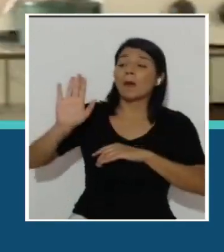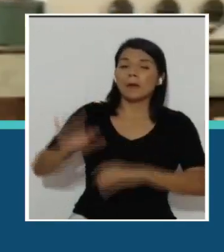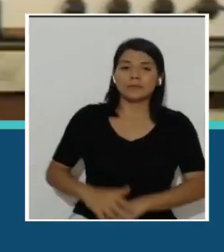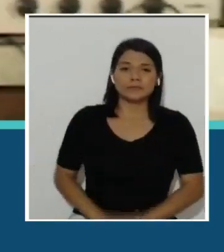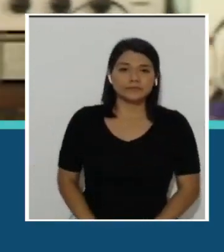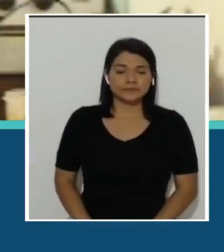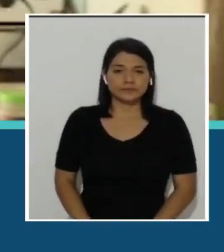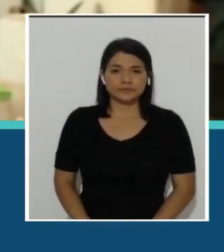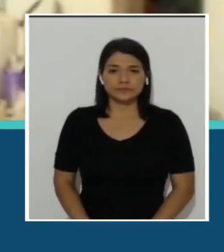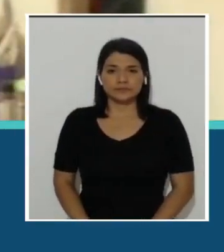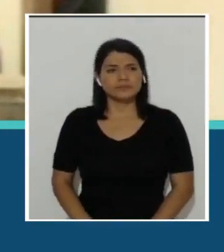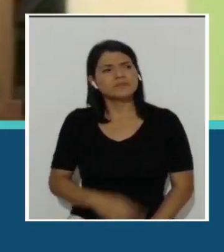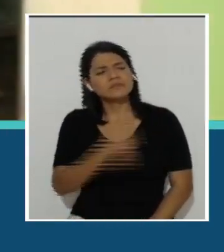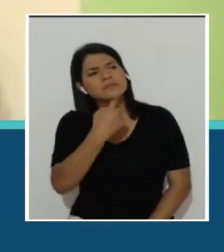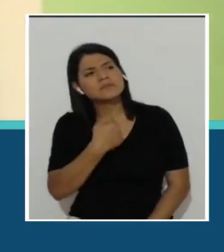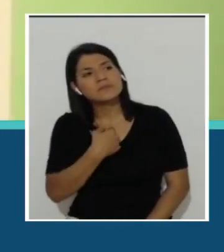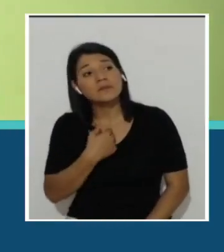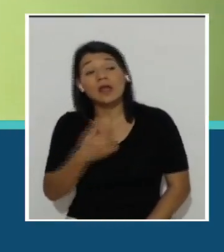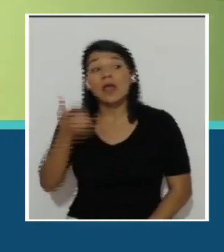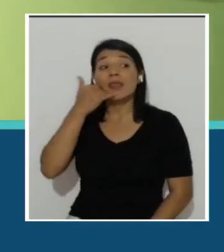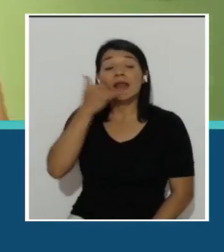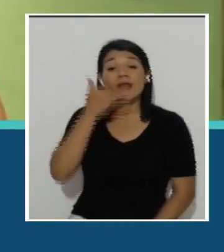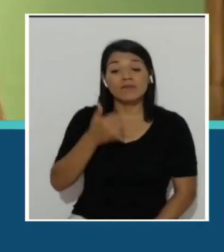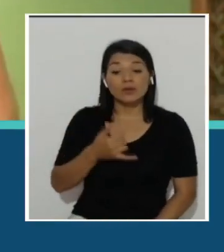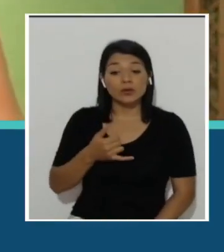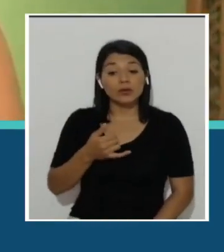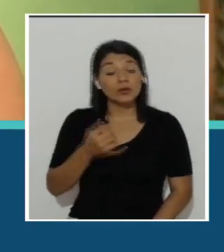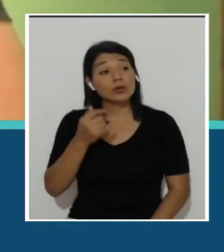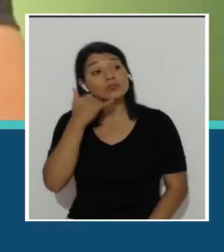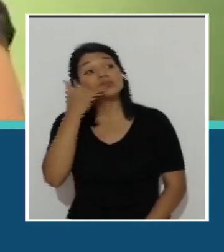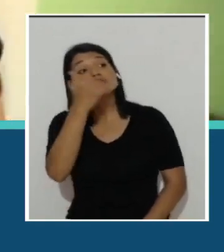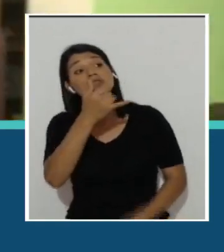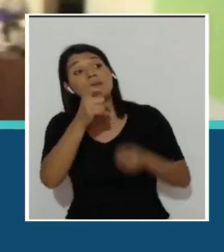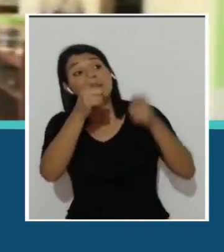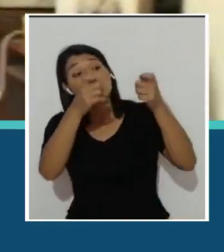Dime. Teléfono, mami. Me llama la niña. Ok.